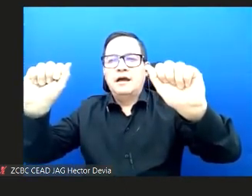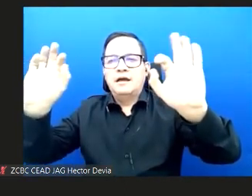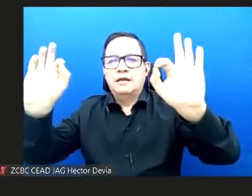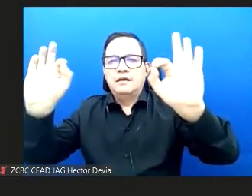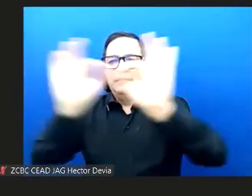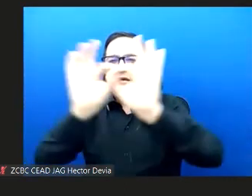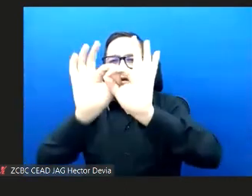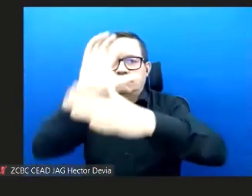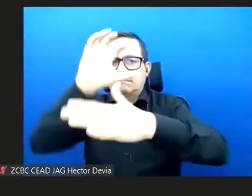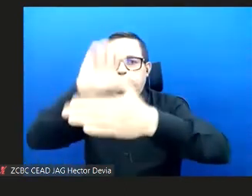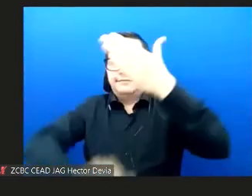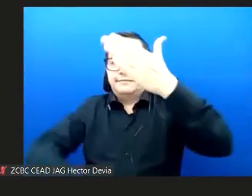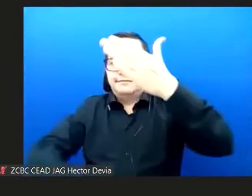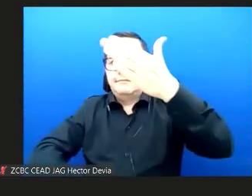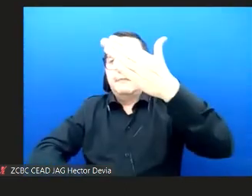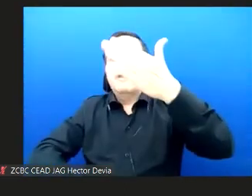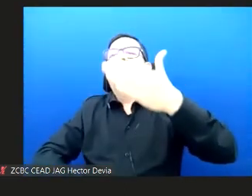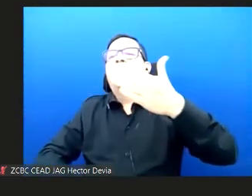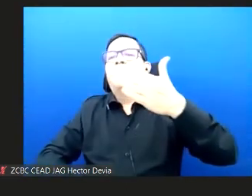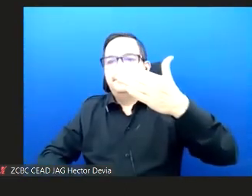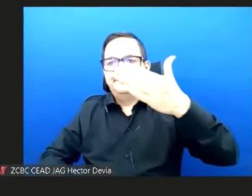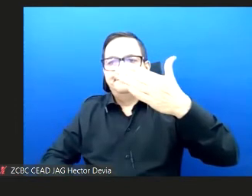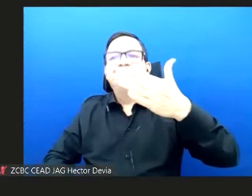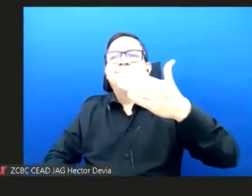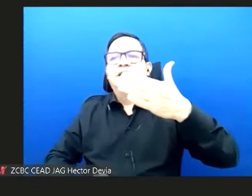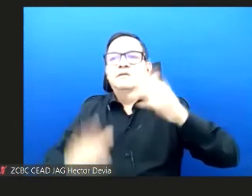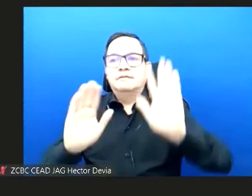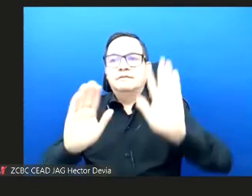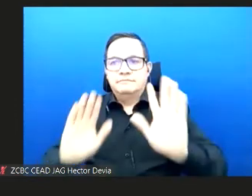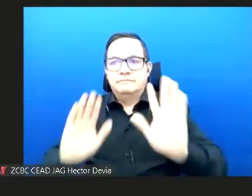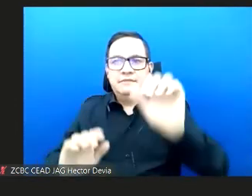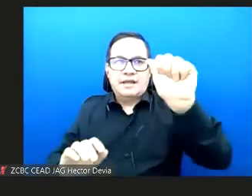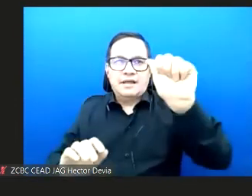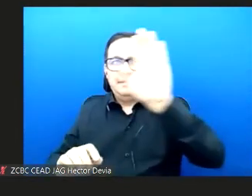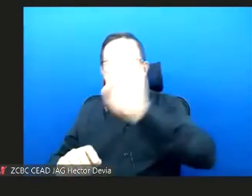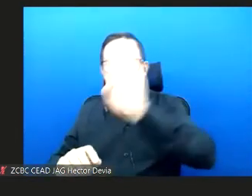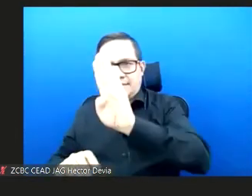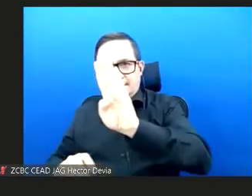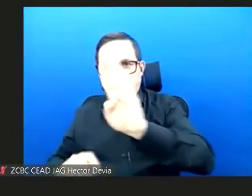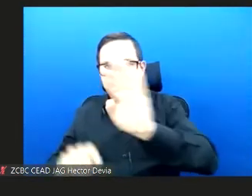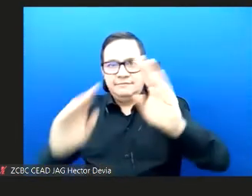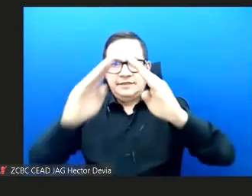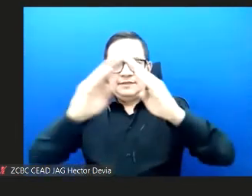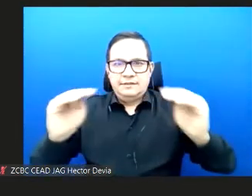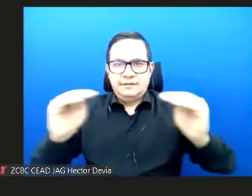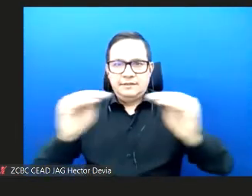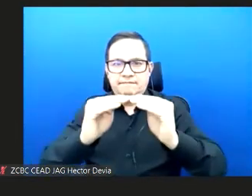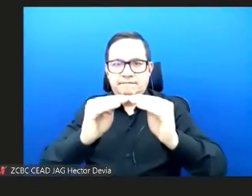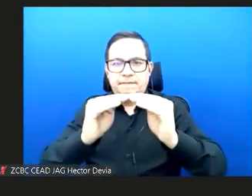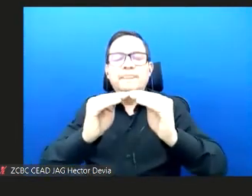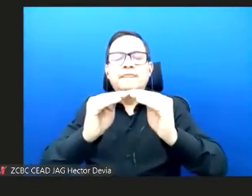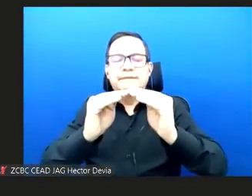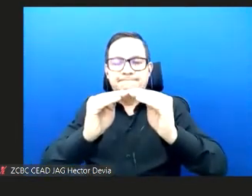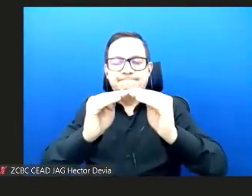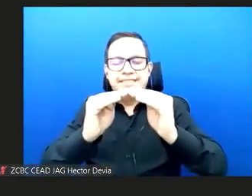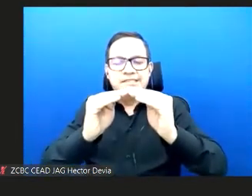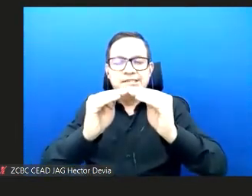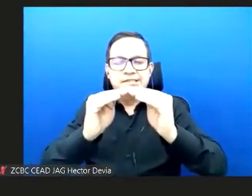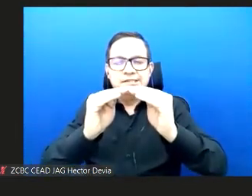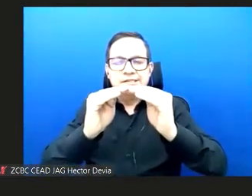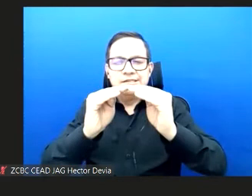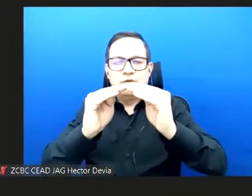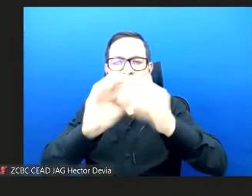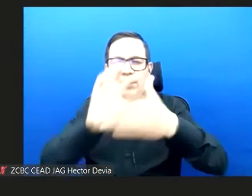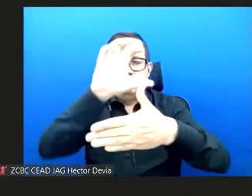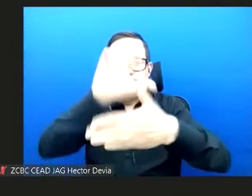intersección entre A y B, ¿no es cierto? ¿Me perdonan el coloreado? Es un